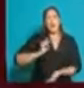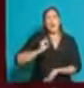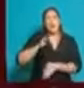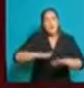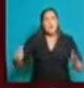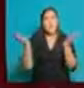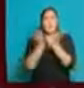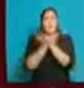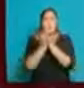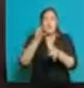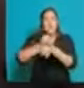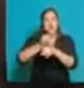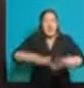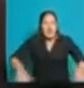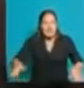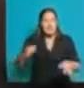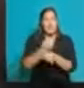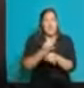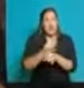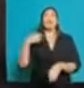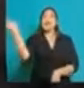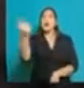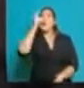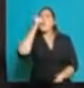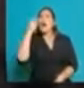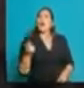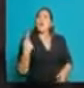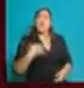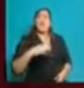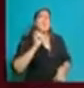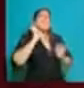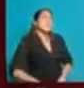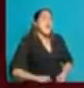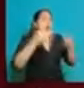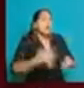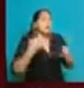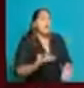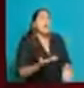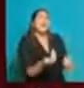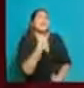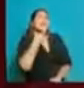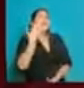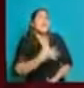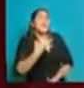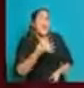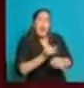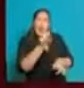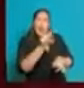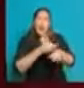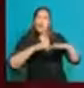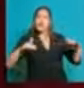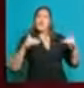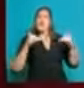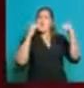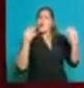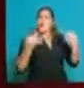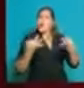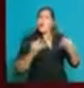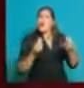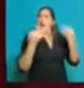hijos. Los padres merecen saber la verdad de la calidad de educación que reciben